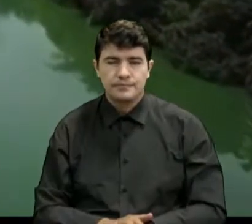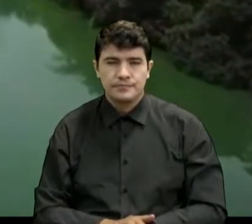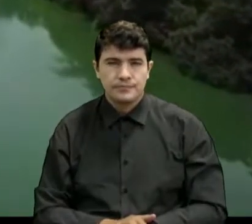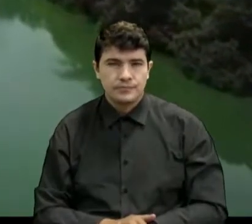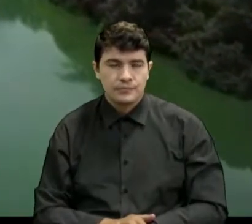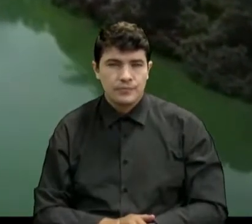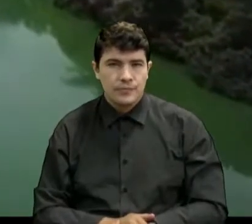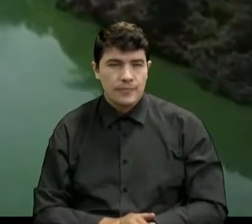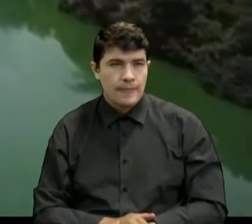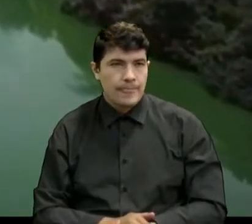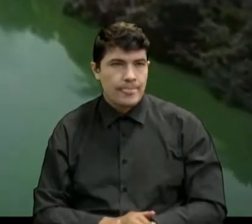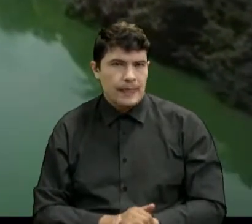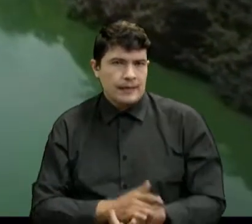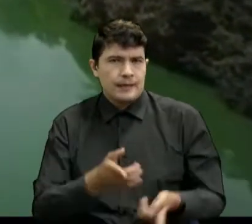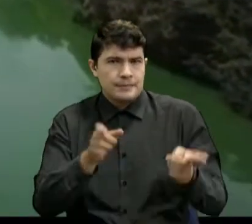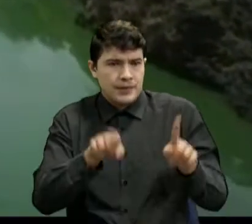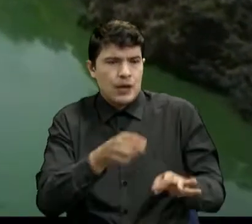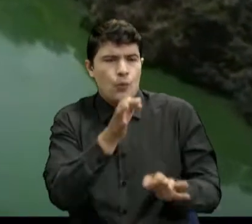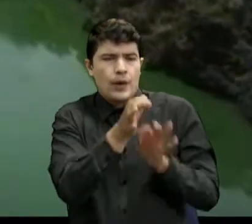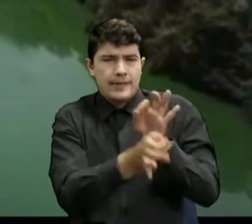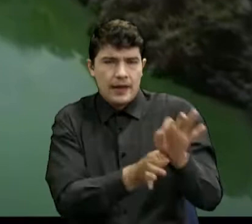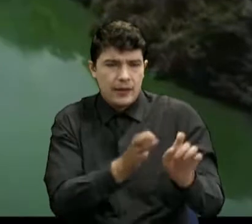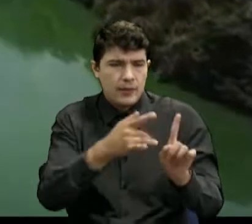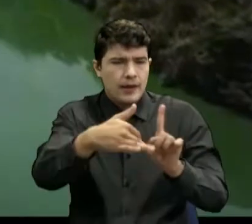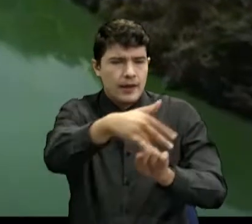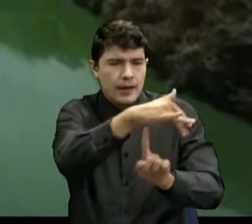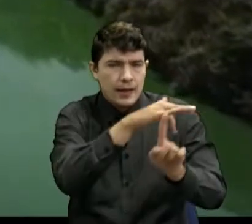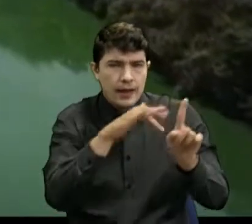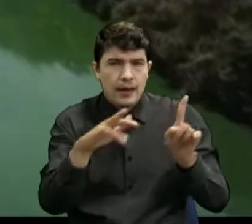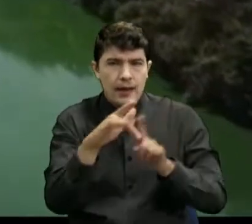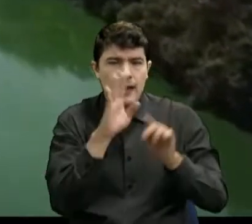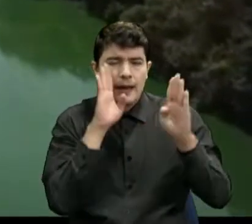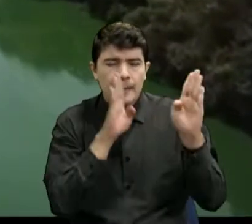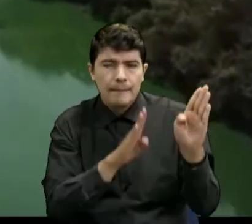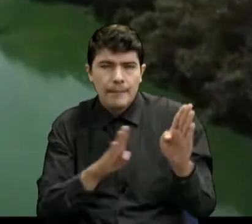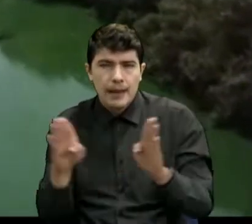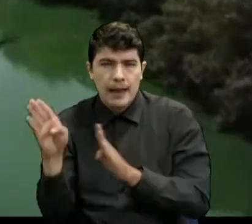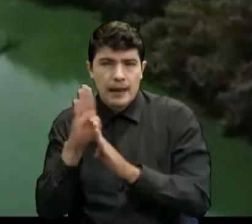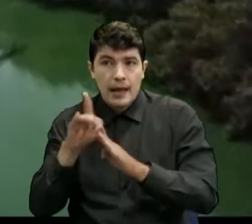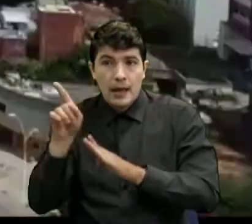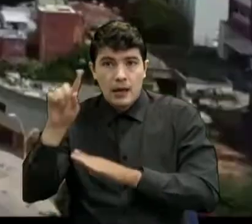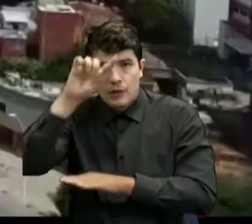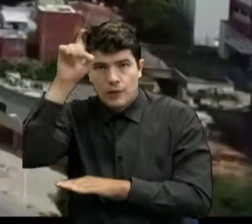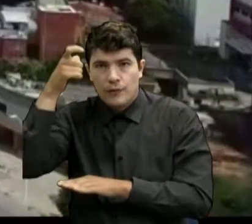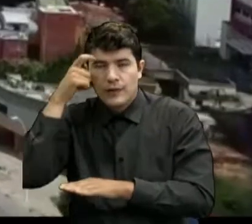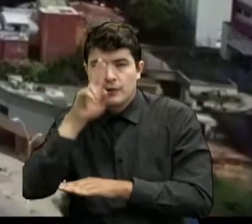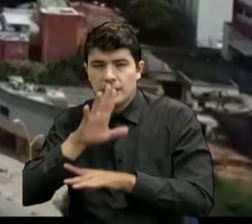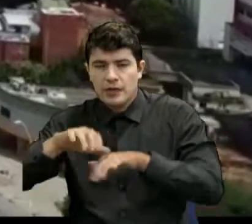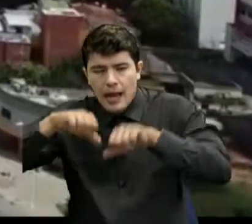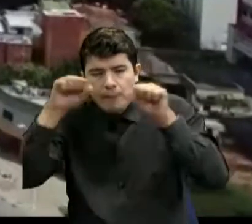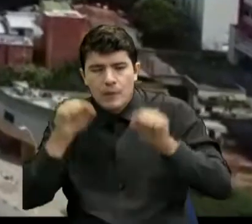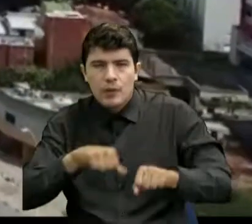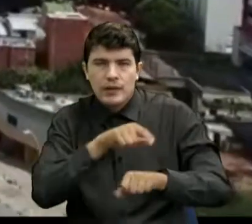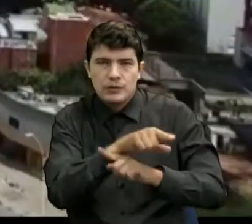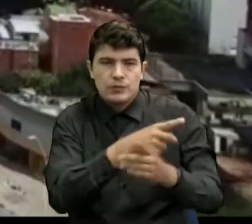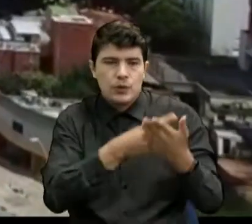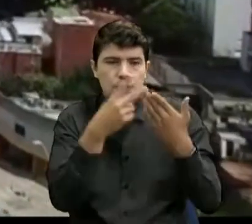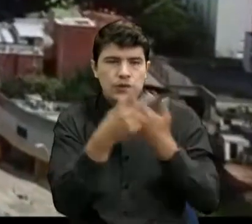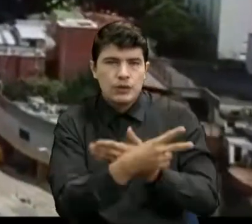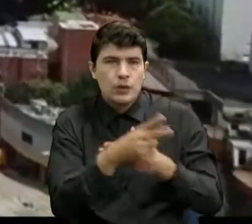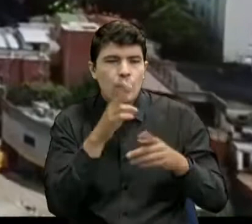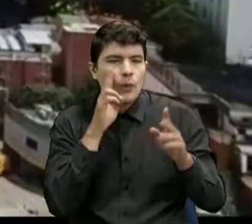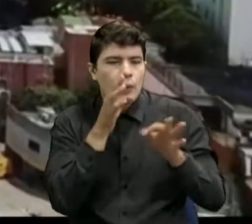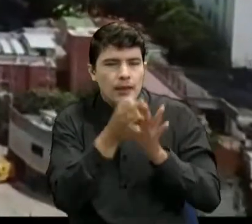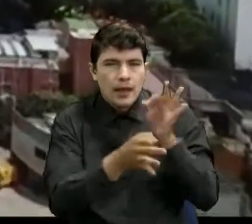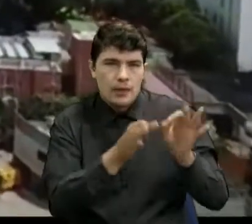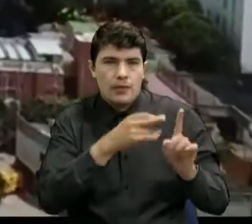terminando el medio ambiente, terminando el proyecto de planta de lodos para que se apruebe por parte del gobierno nacional. Es detenida y le dimos inicio a la